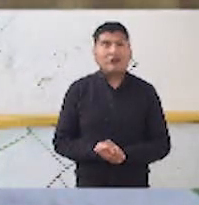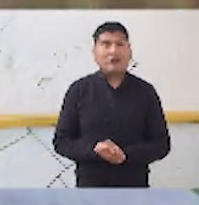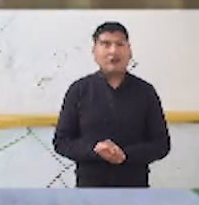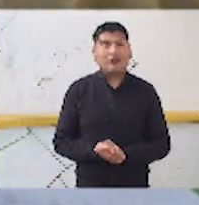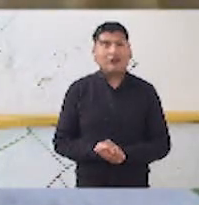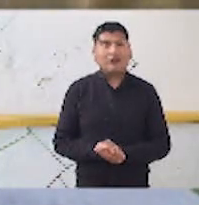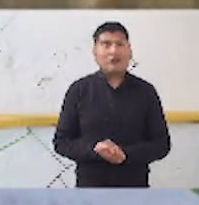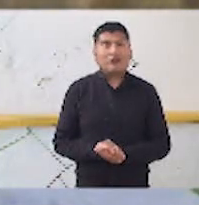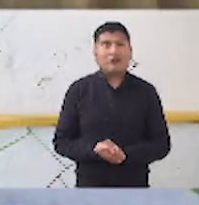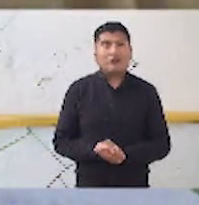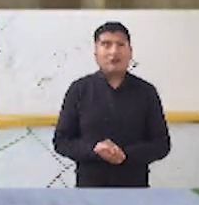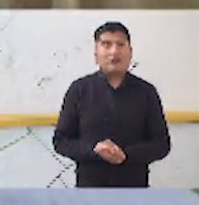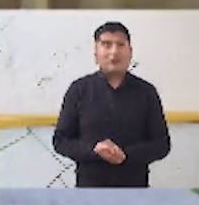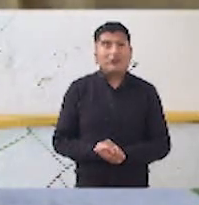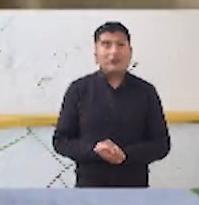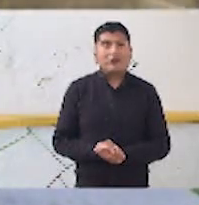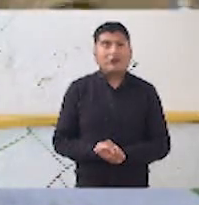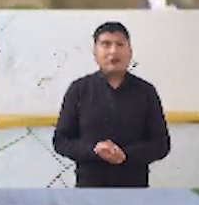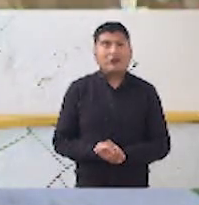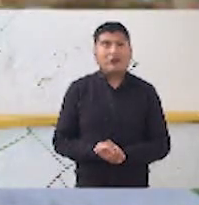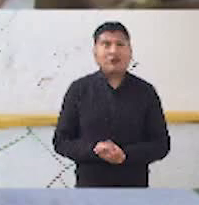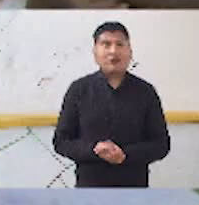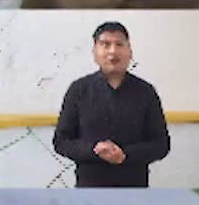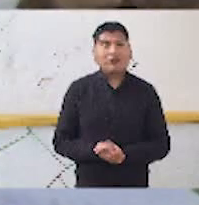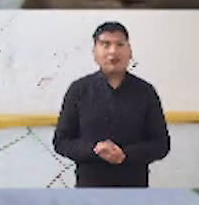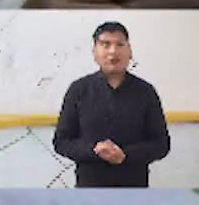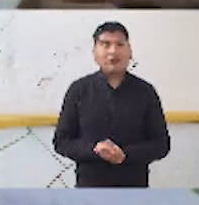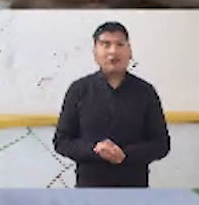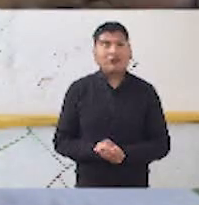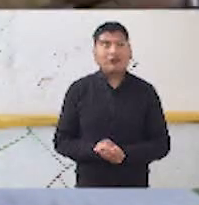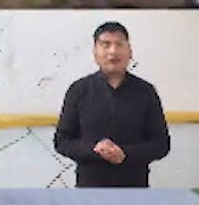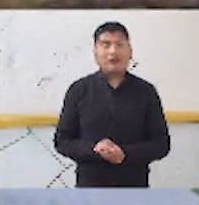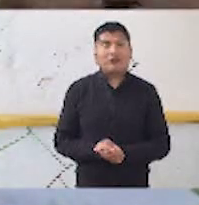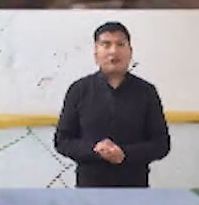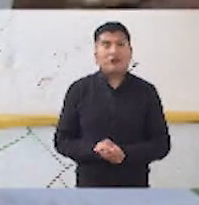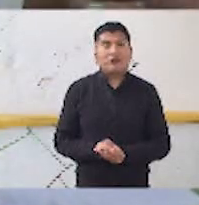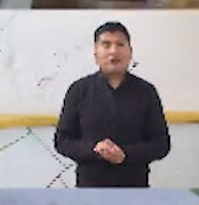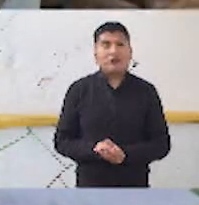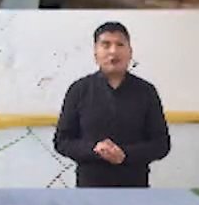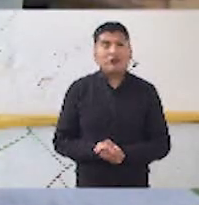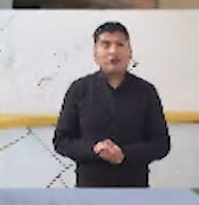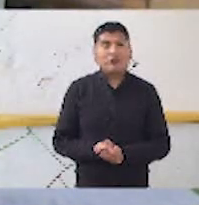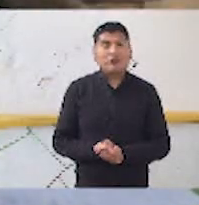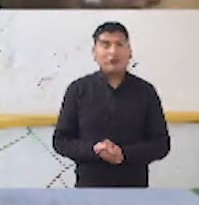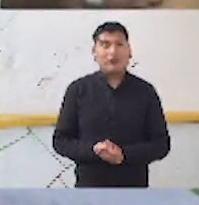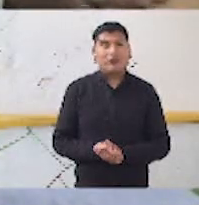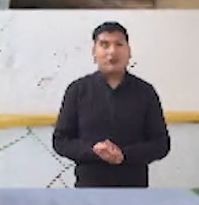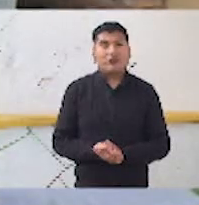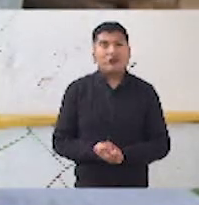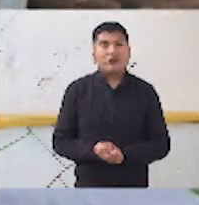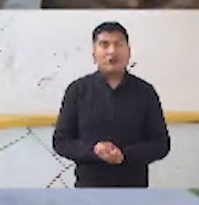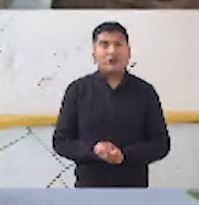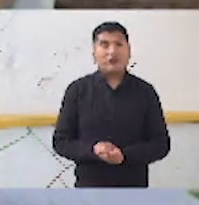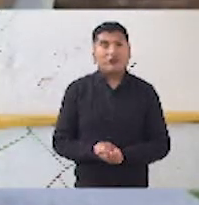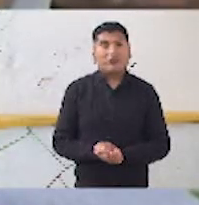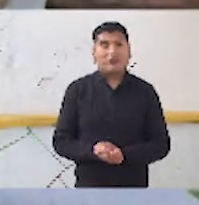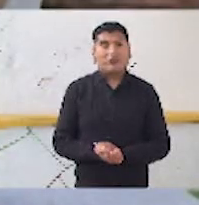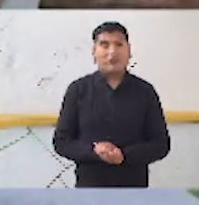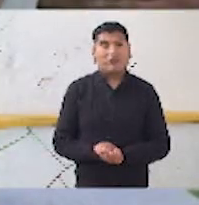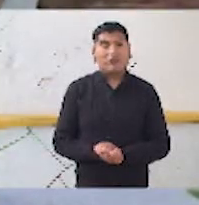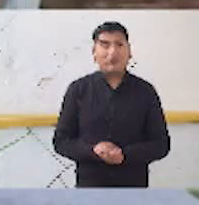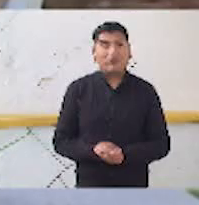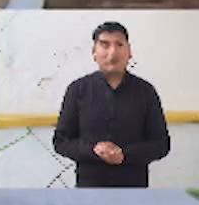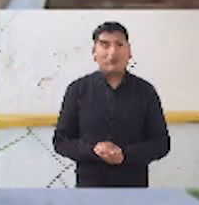Acapa chana, cuchana, capa, capa, kiri, kespiri, diosa.